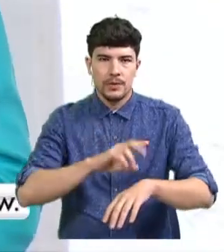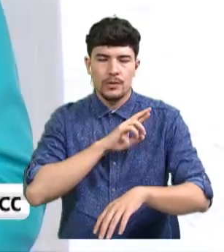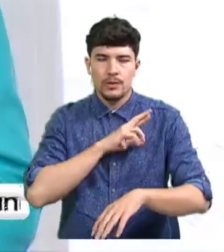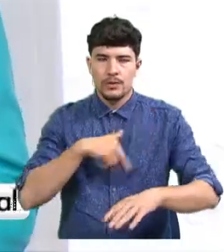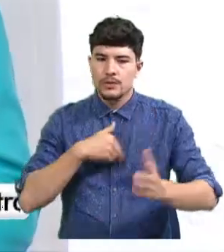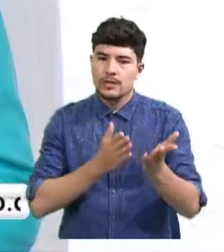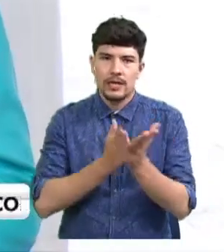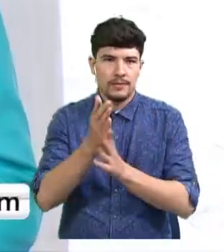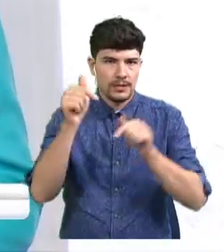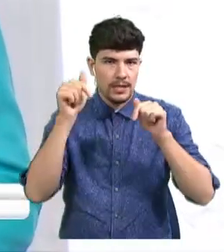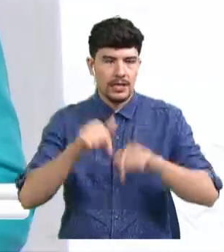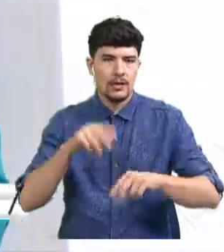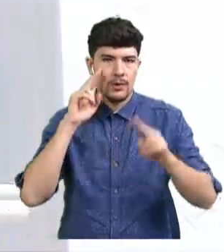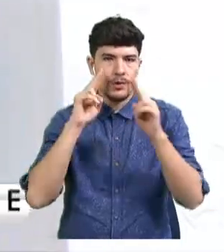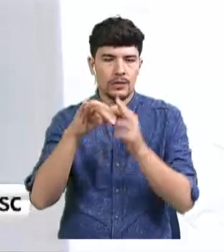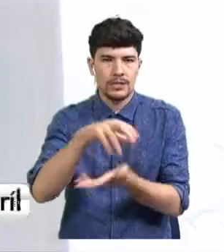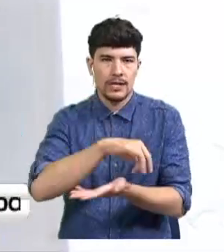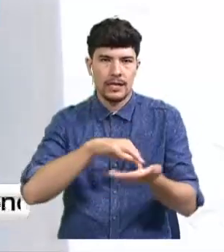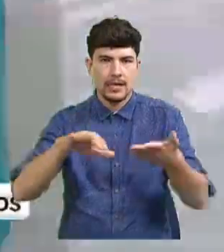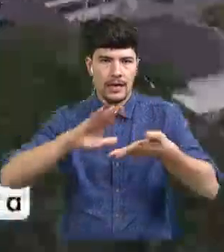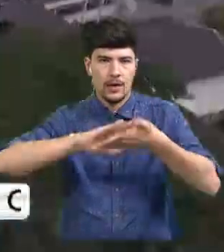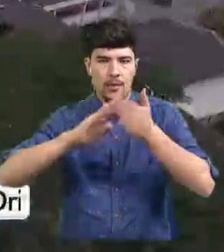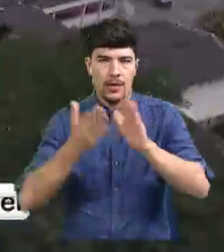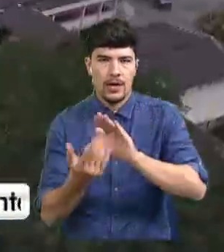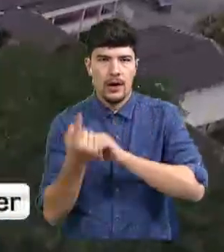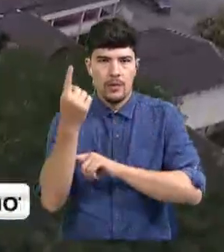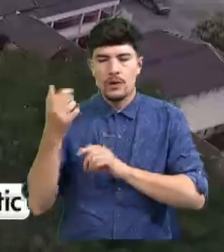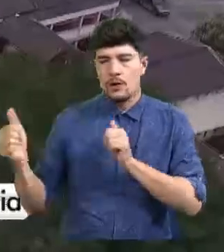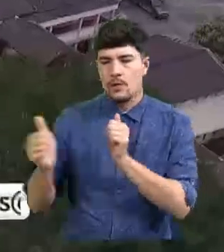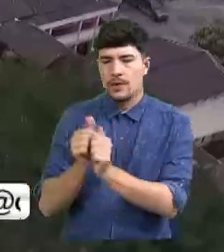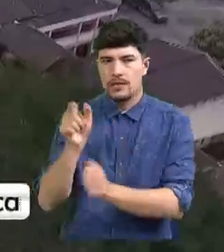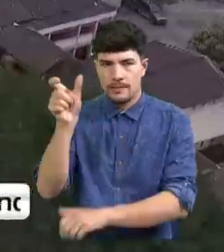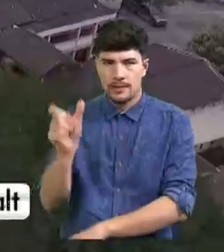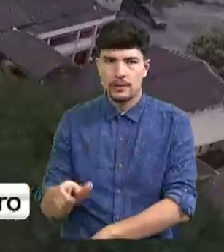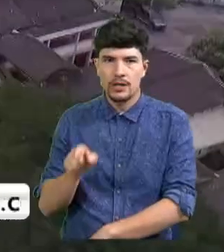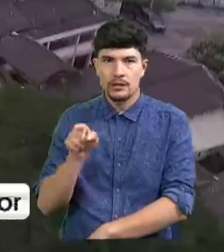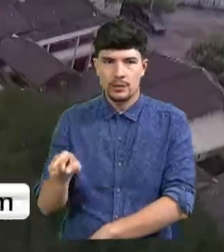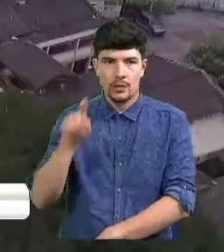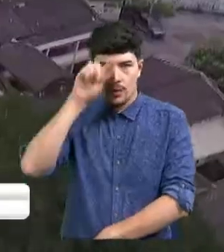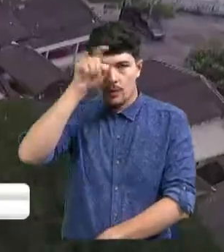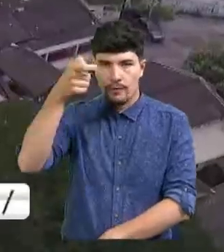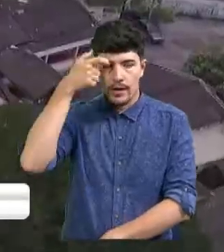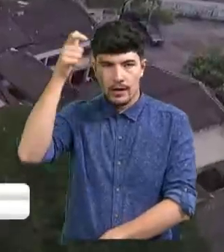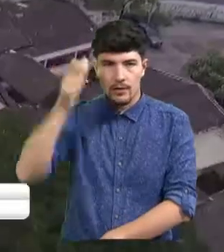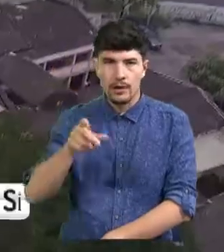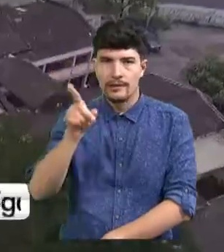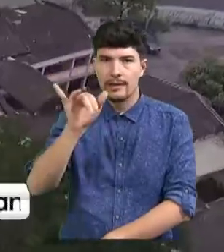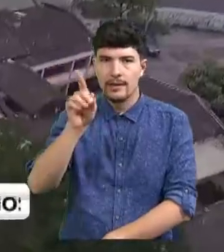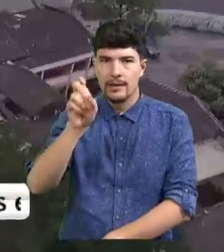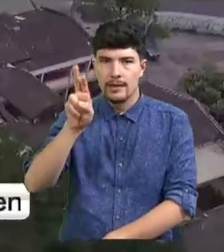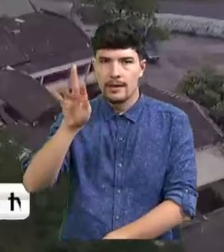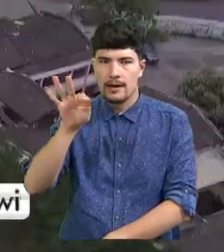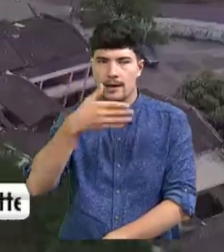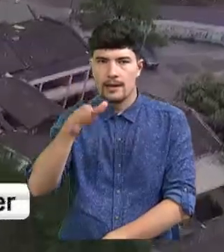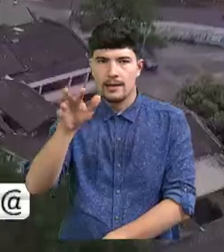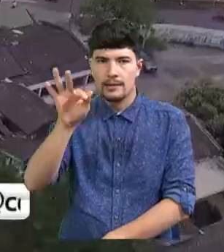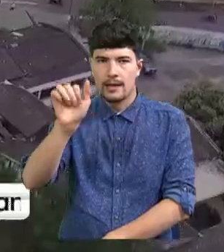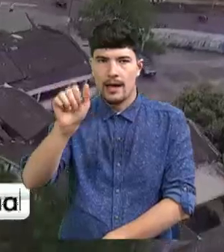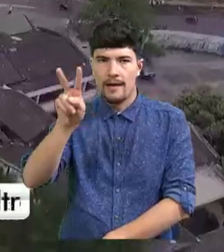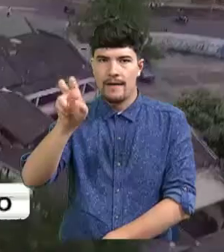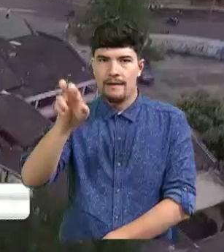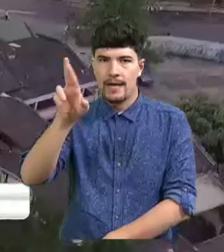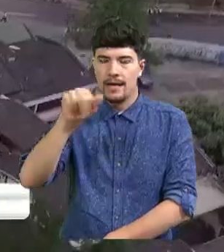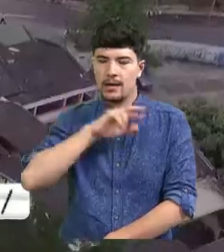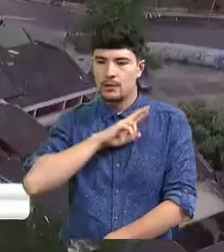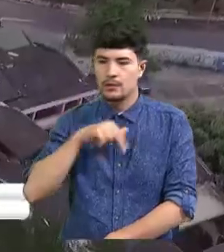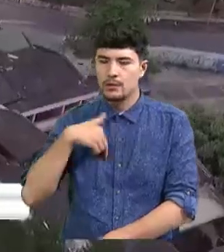vivo y en directo desde la Comuna 1. Ya tenemos aquí al señor gobernador Didier Tavera Amado. Señor gobernador, nuevamente lo saludamos y vamos